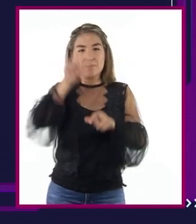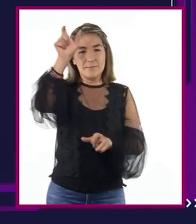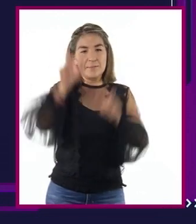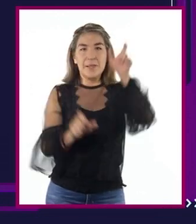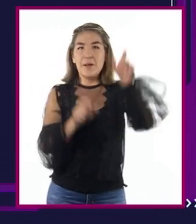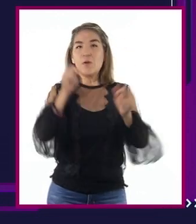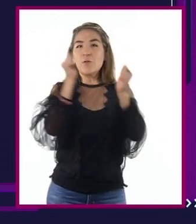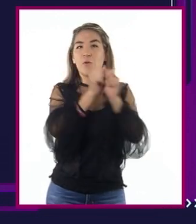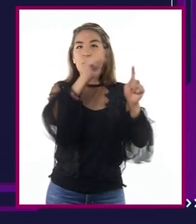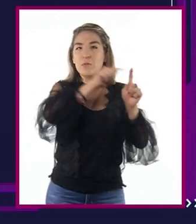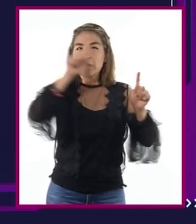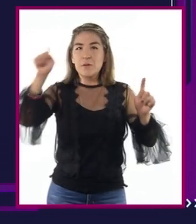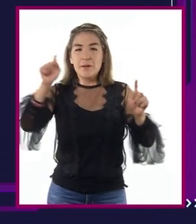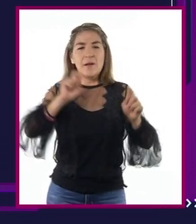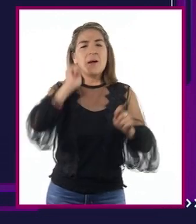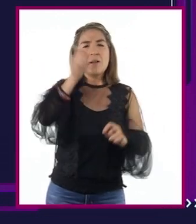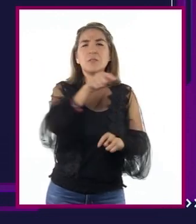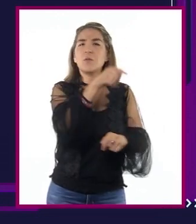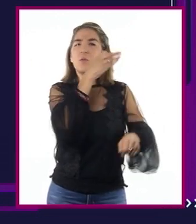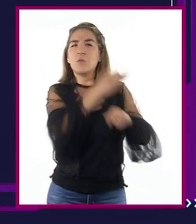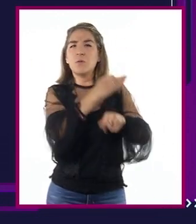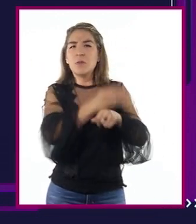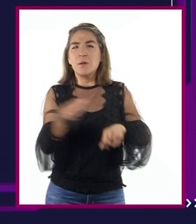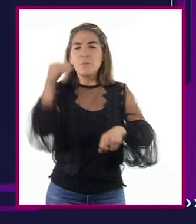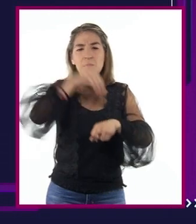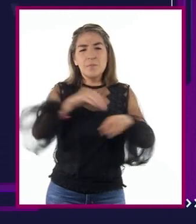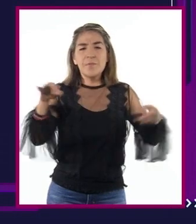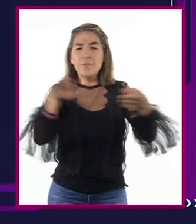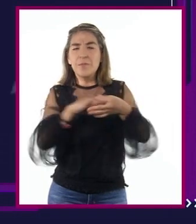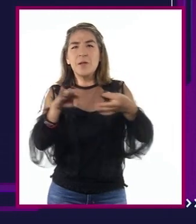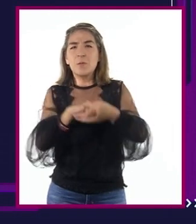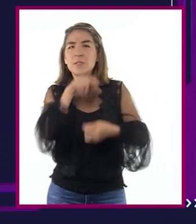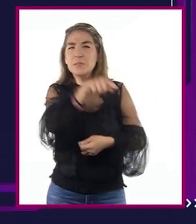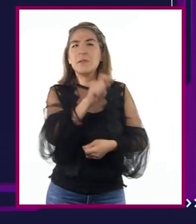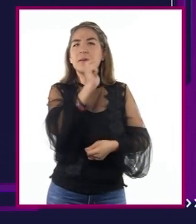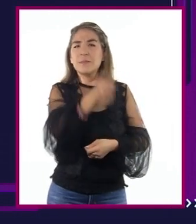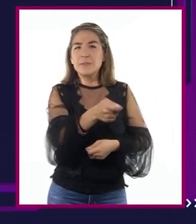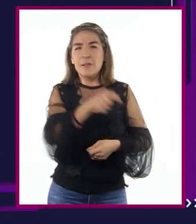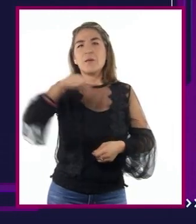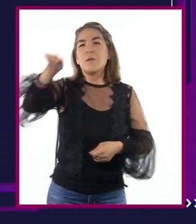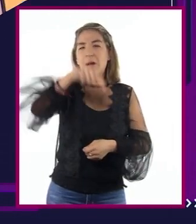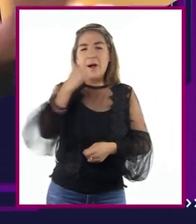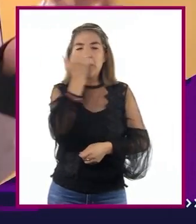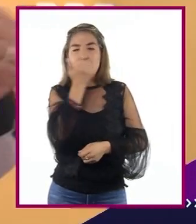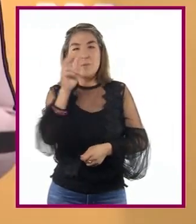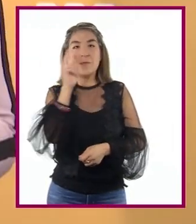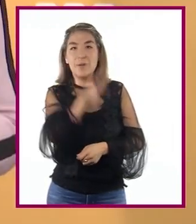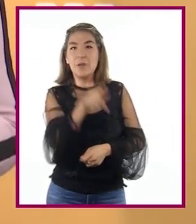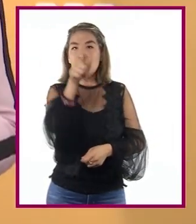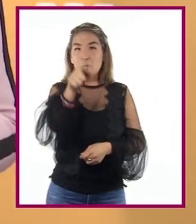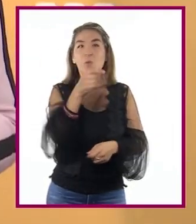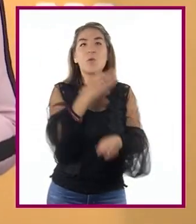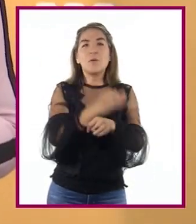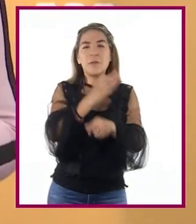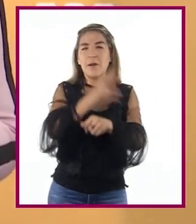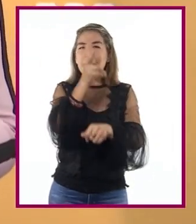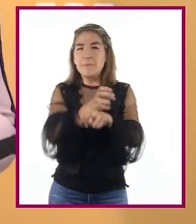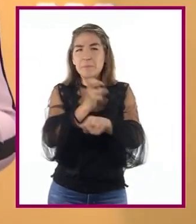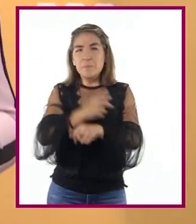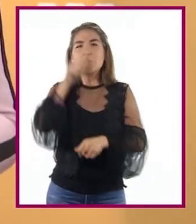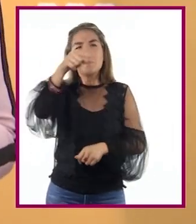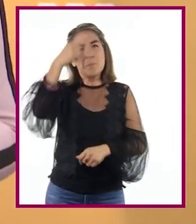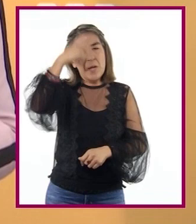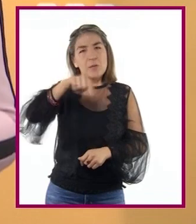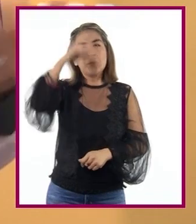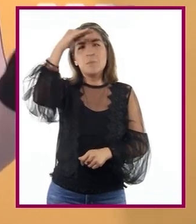histograma, se puede trazar sobre él un polígono de frecuencias. Alumnas y alumnos, los invito a reflexionar